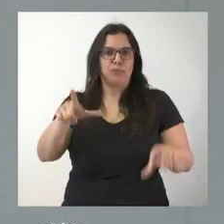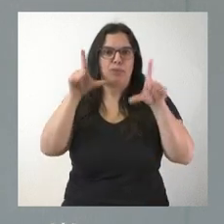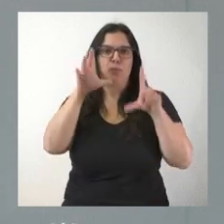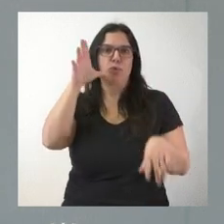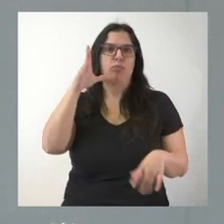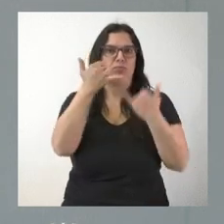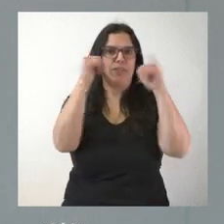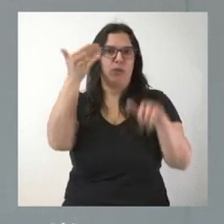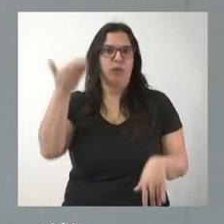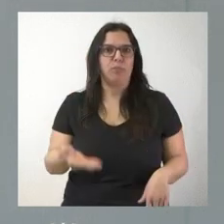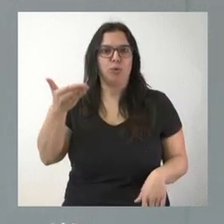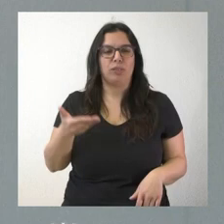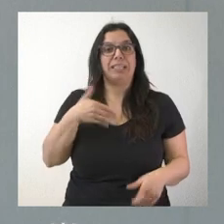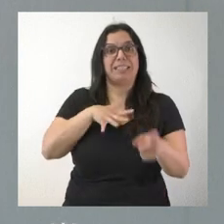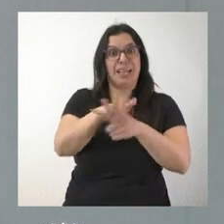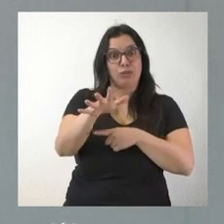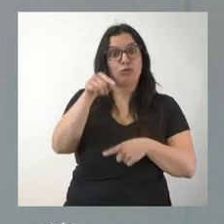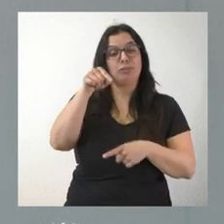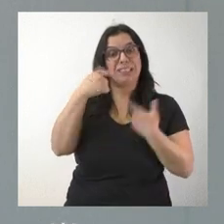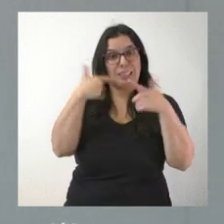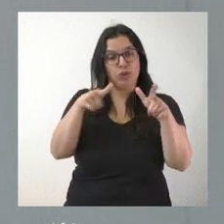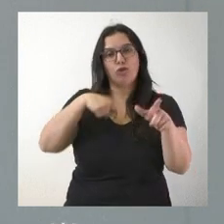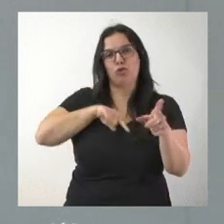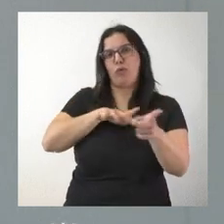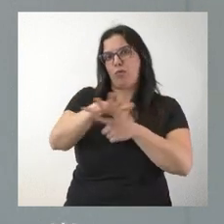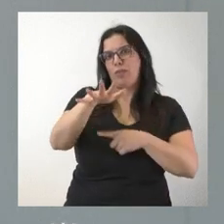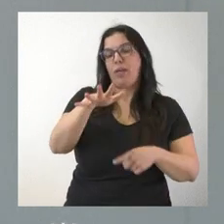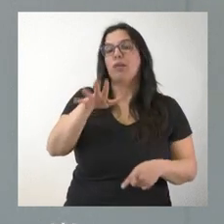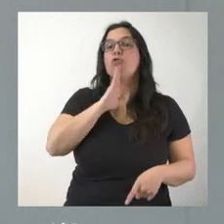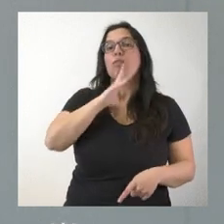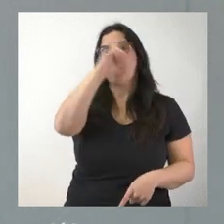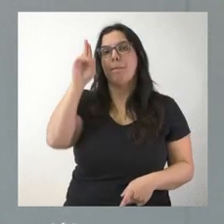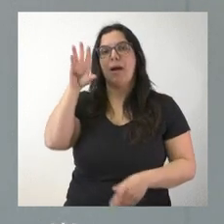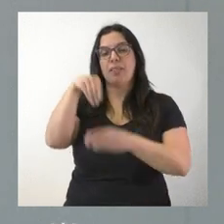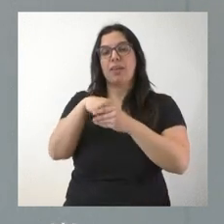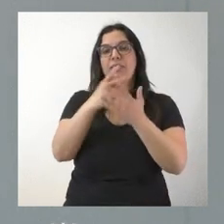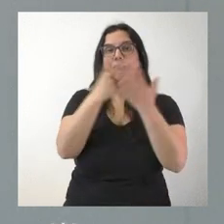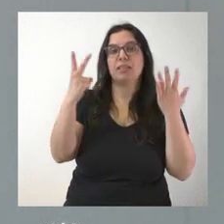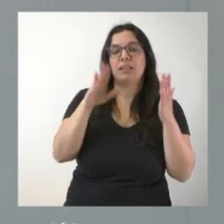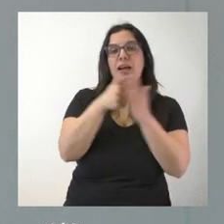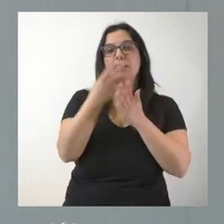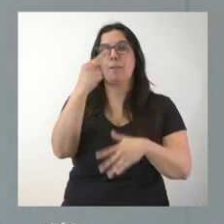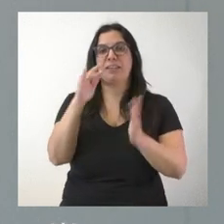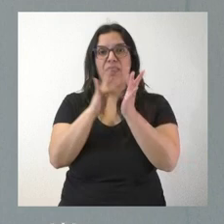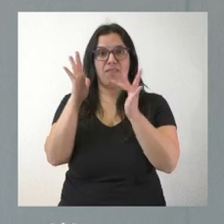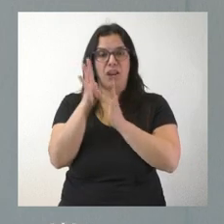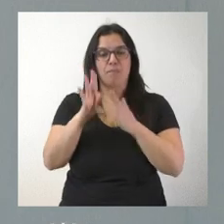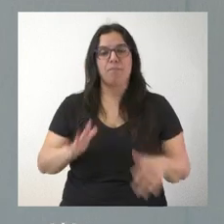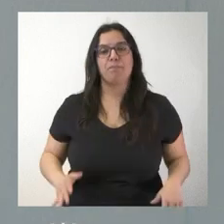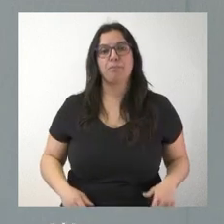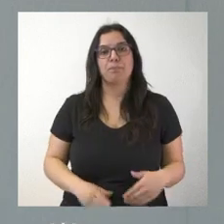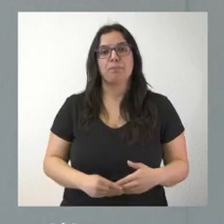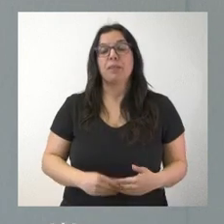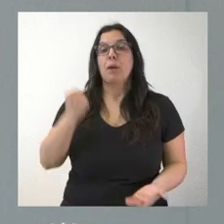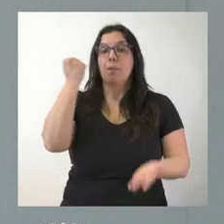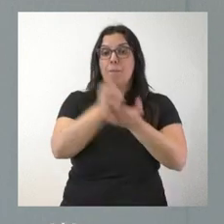la importancia en presencia que tenemos en el sector agroalimentario es un salón que tendrá lugar en Madrid entre los días 17 a 20 de abril bajo